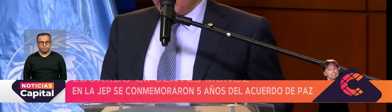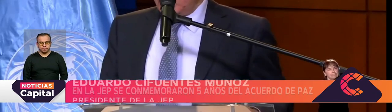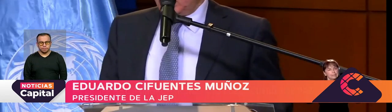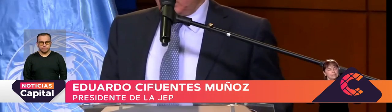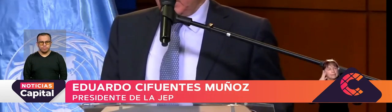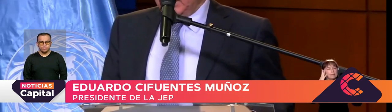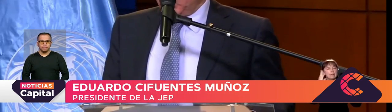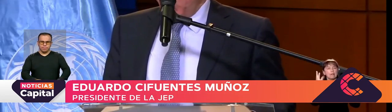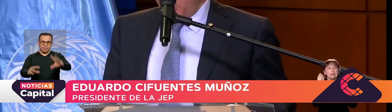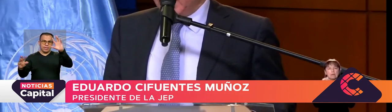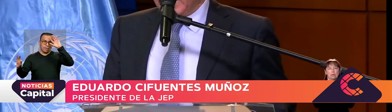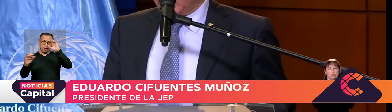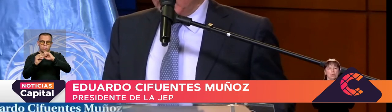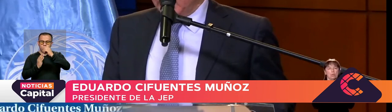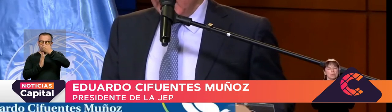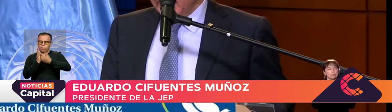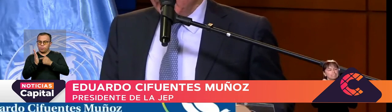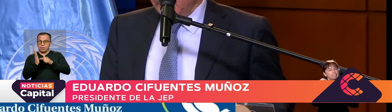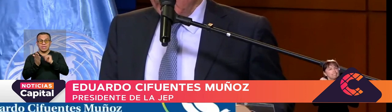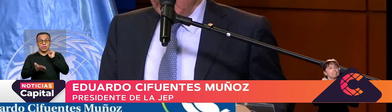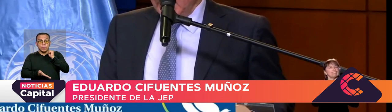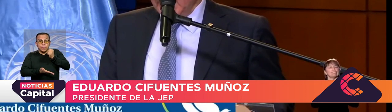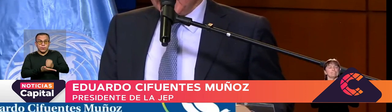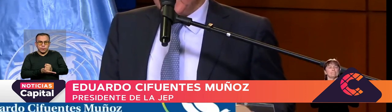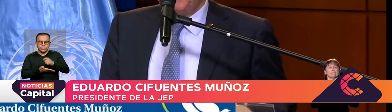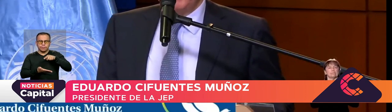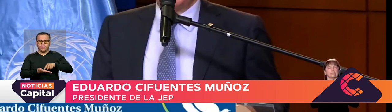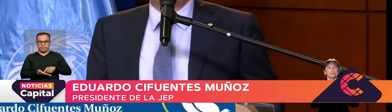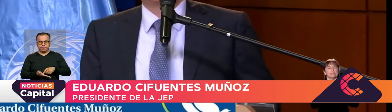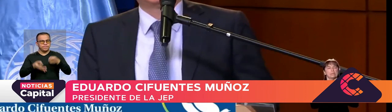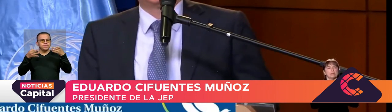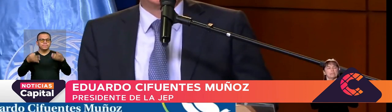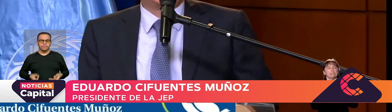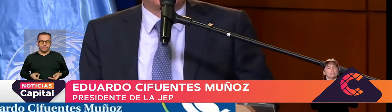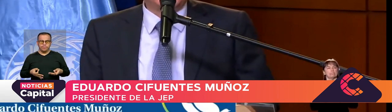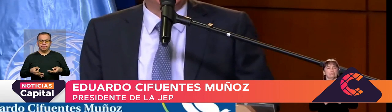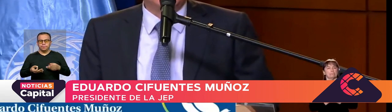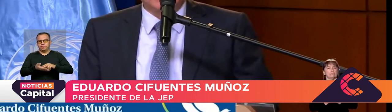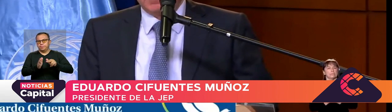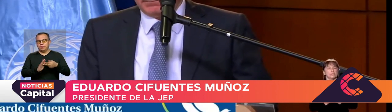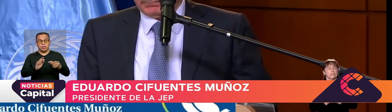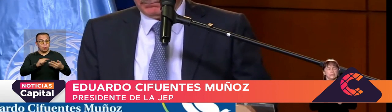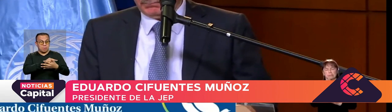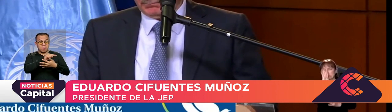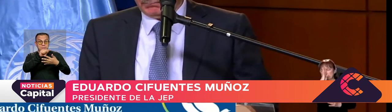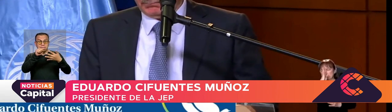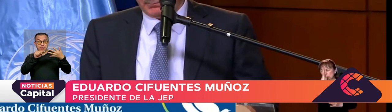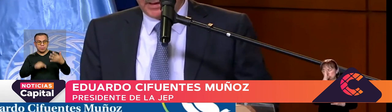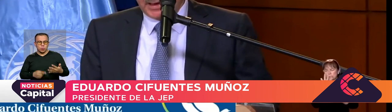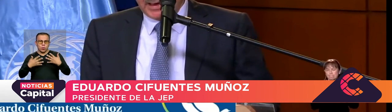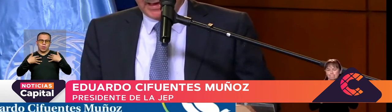del acuerdo y su obligatoriedad está fuera de toda duda.